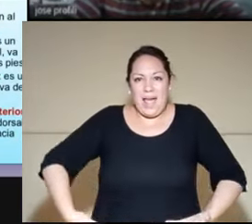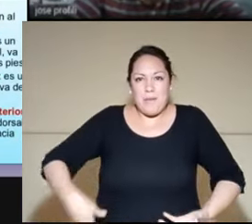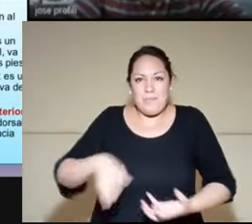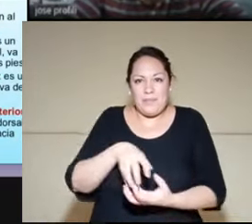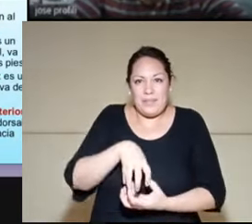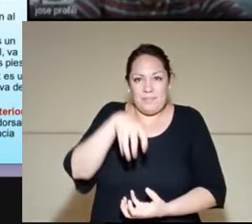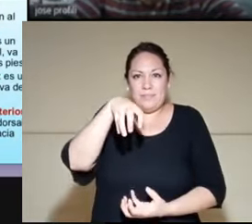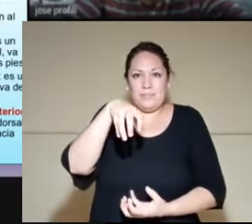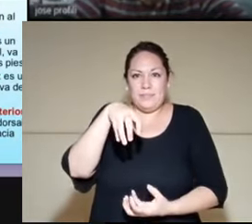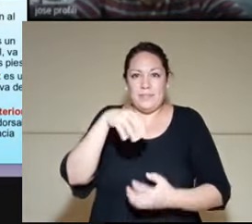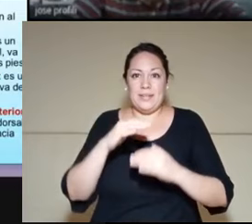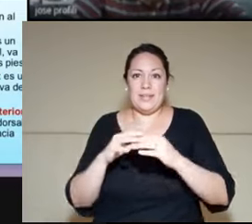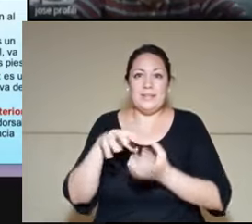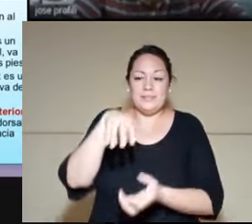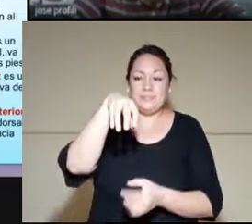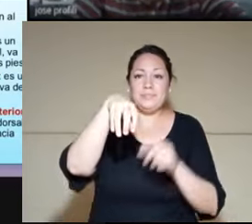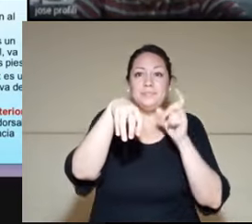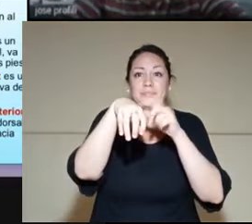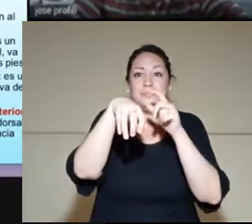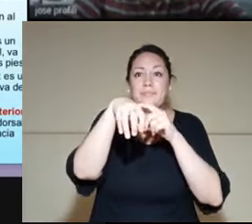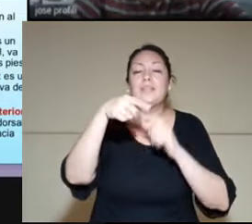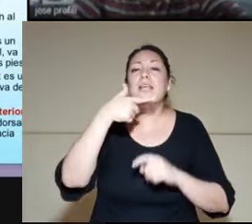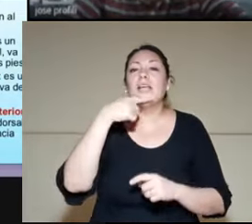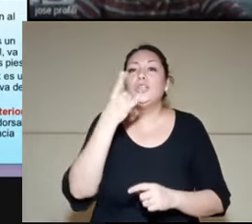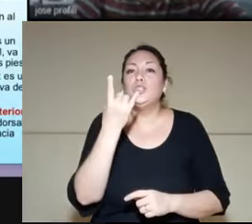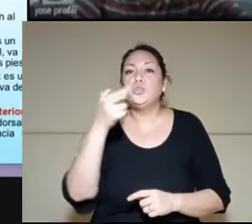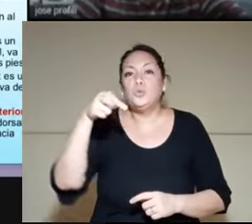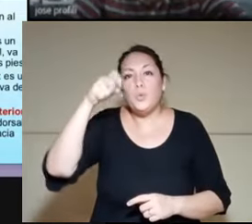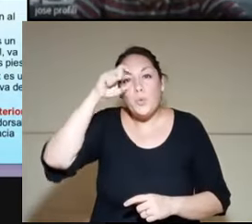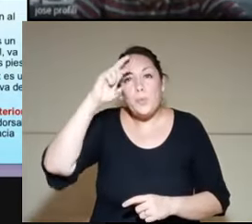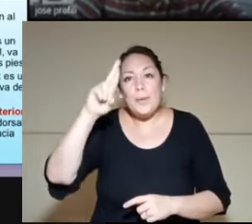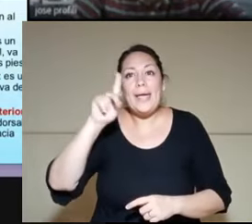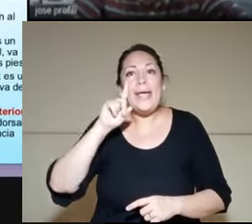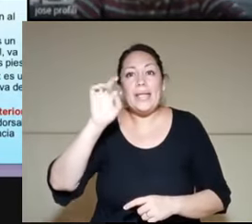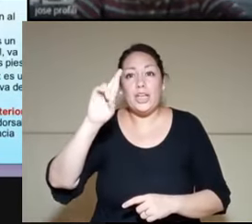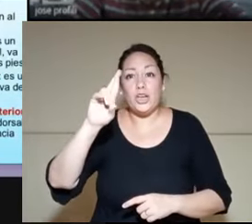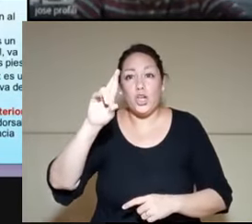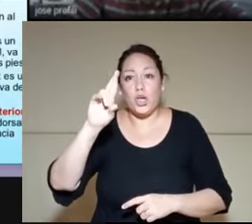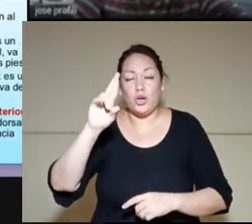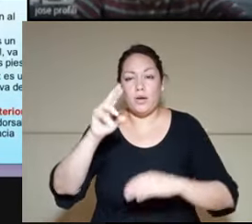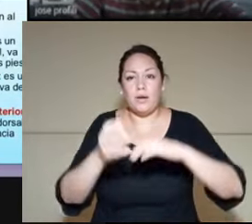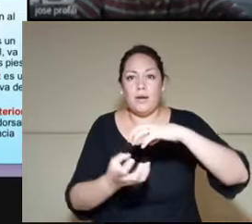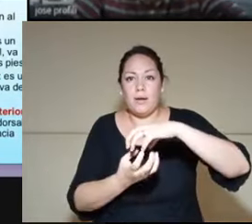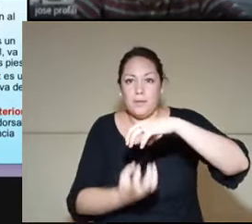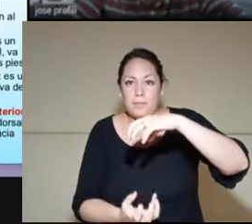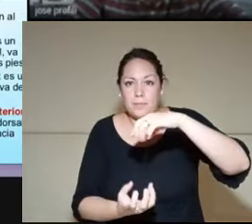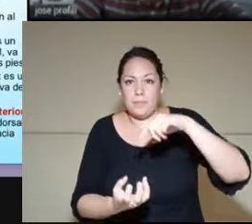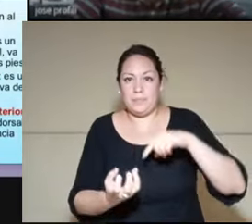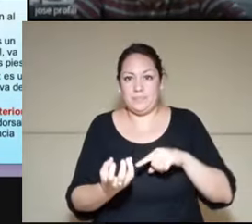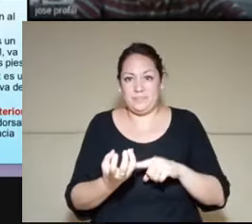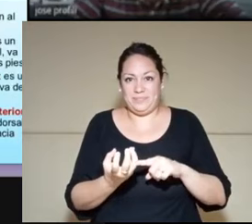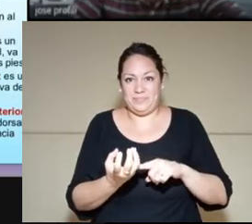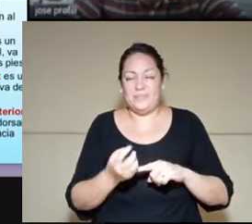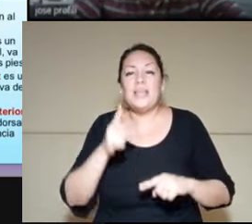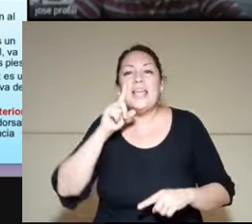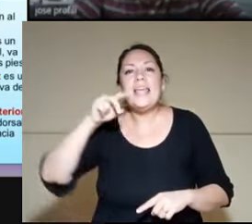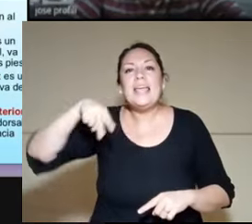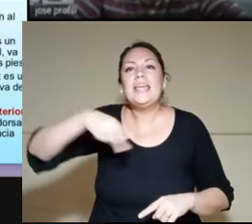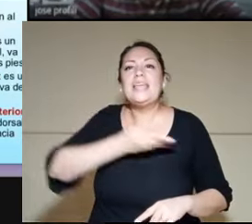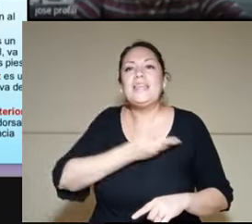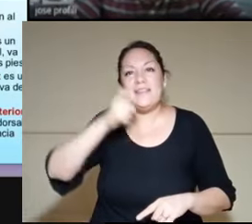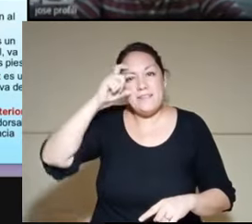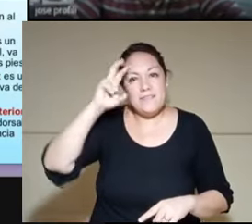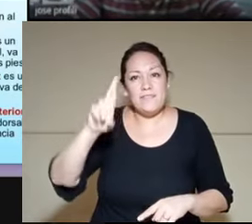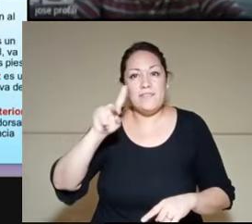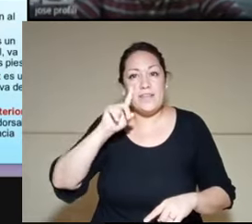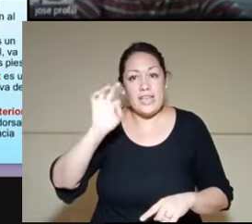mitad. Entonces me queda una porción superior y una porción inferior. Y después tengo otro eje,